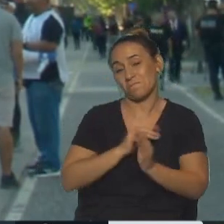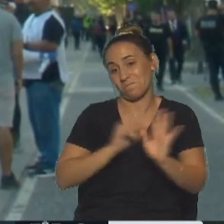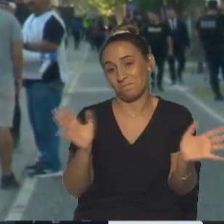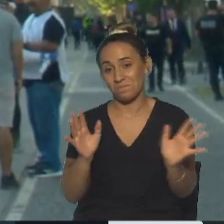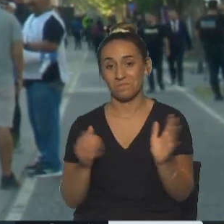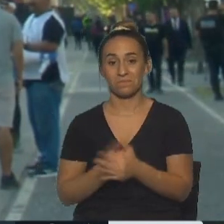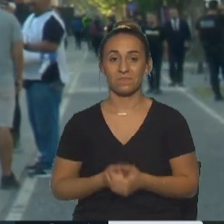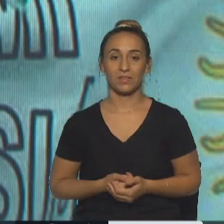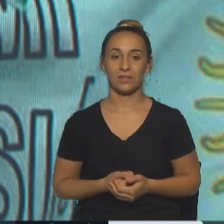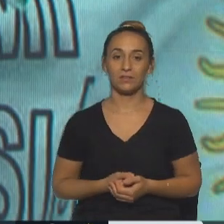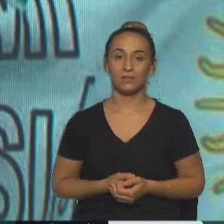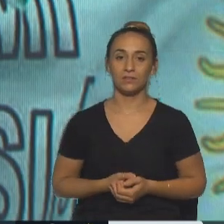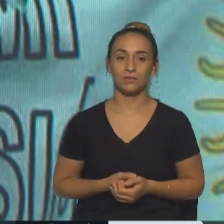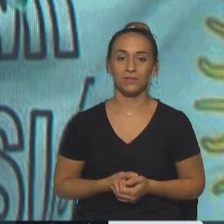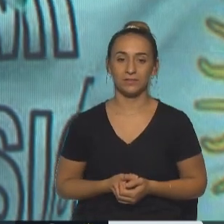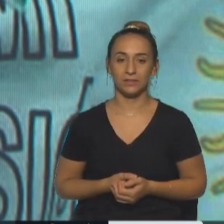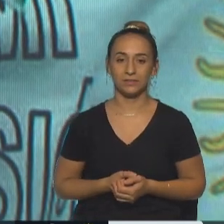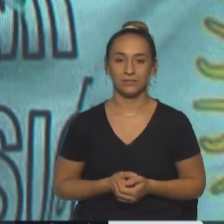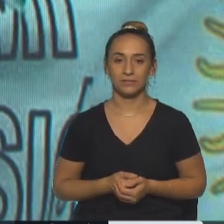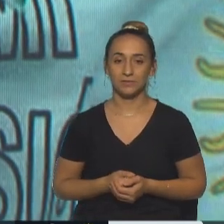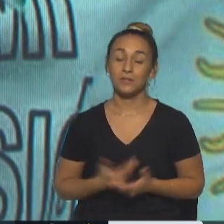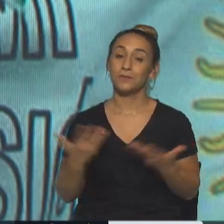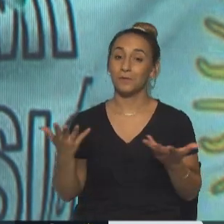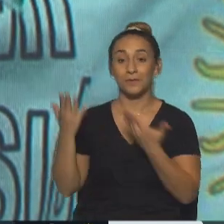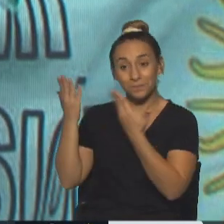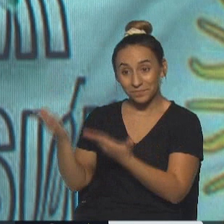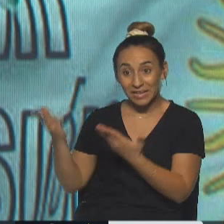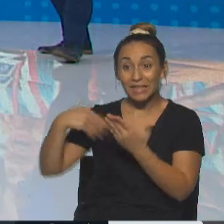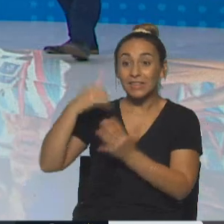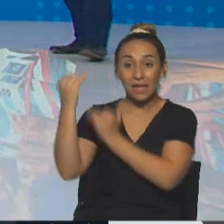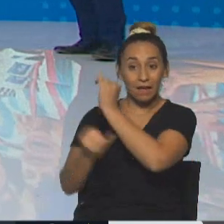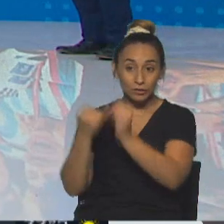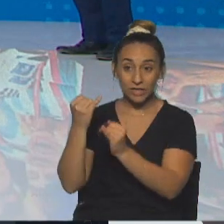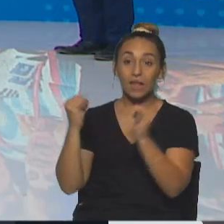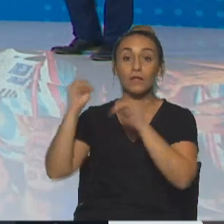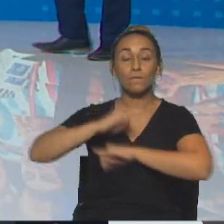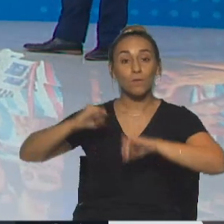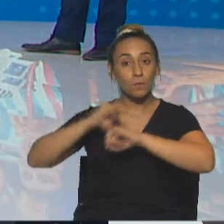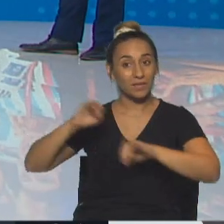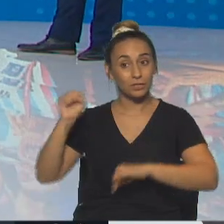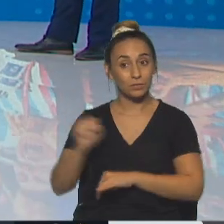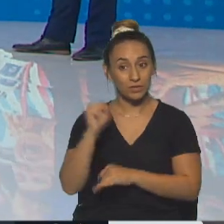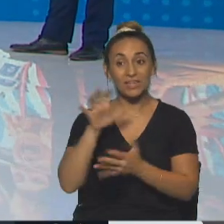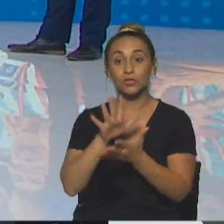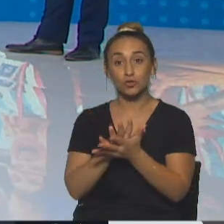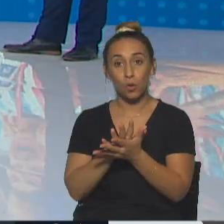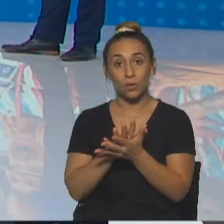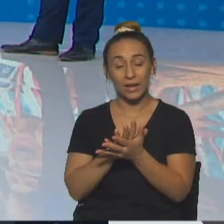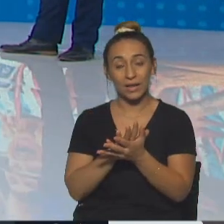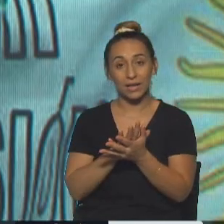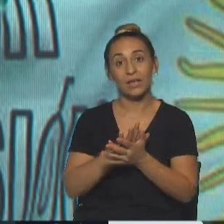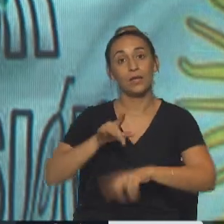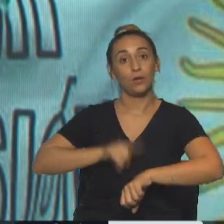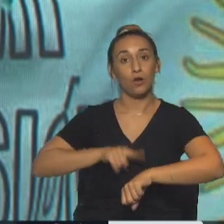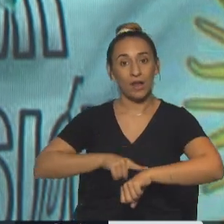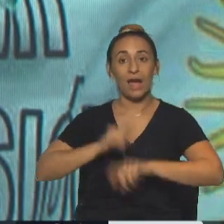la selección. Bueno, muy bien. Ahora el gallego te va a contar información importante respecto de los horarios